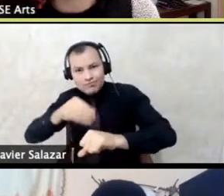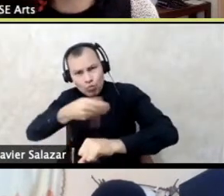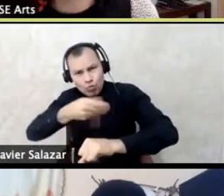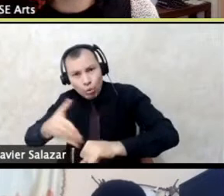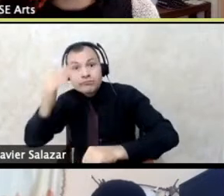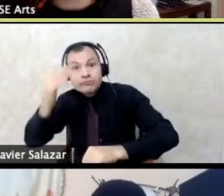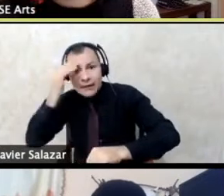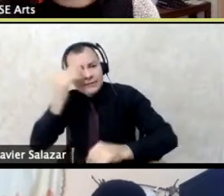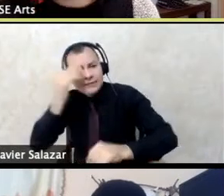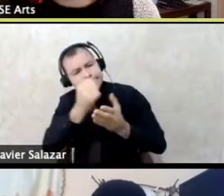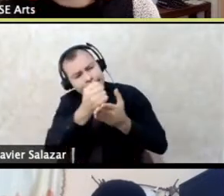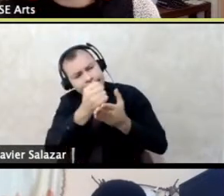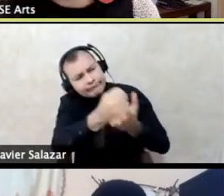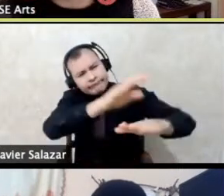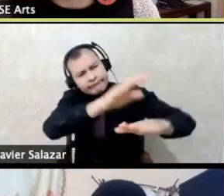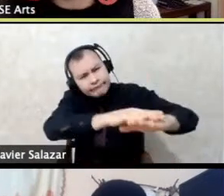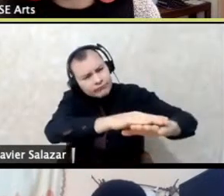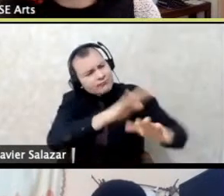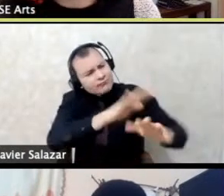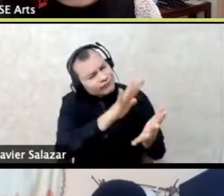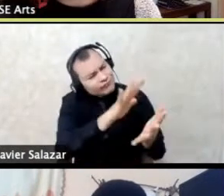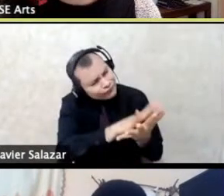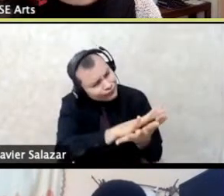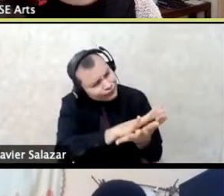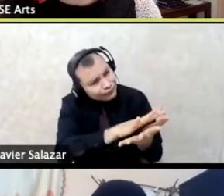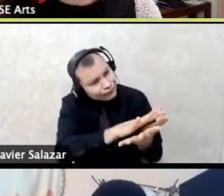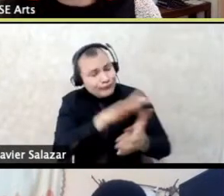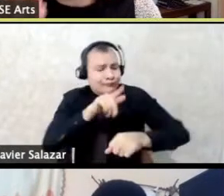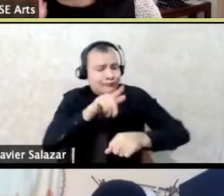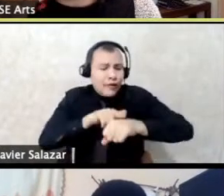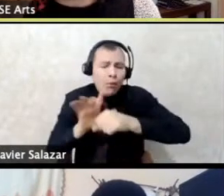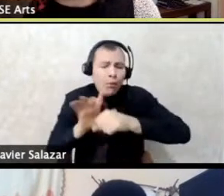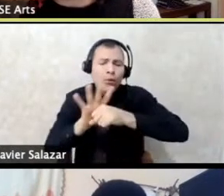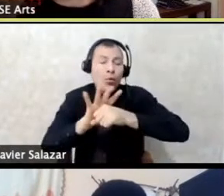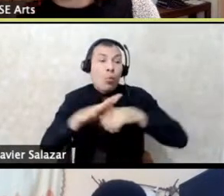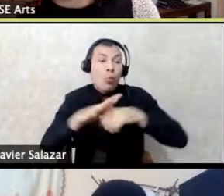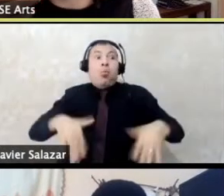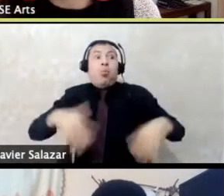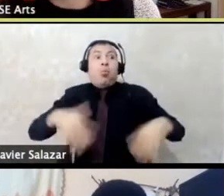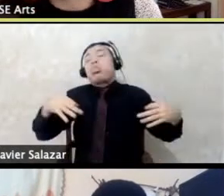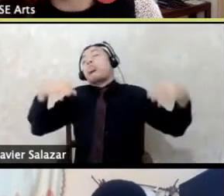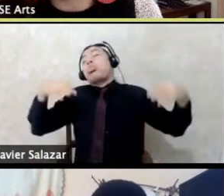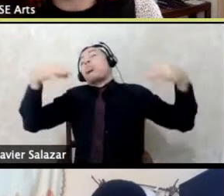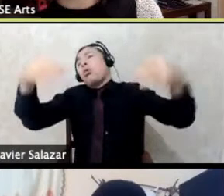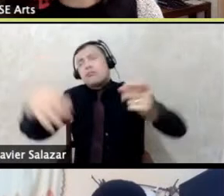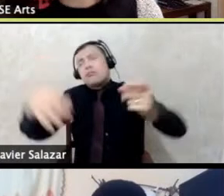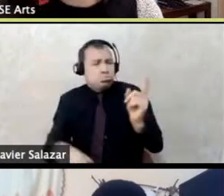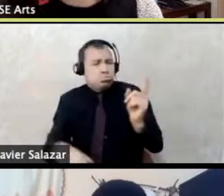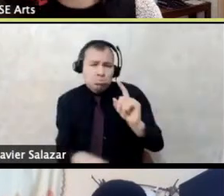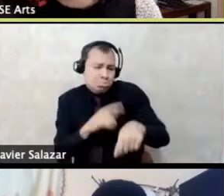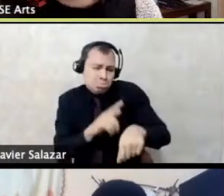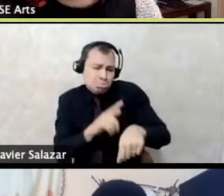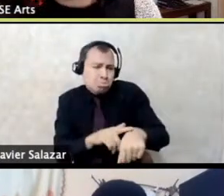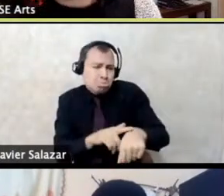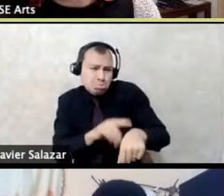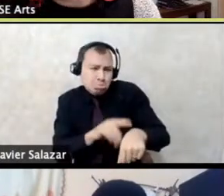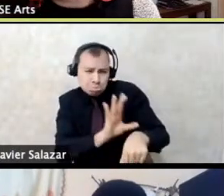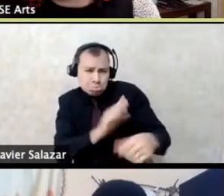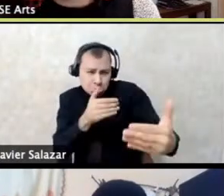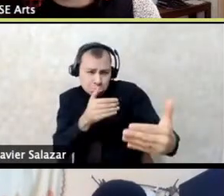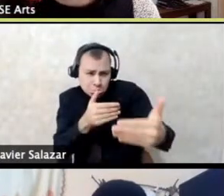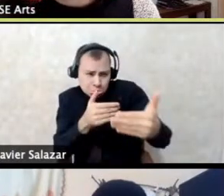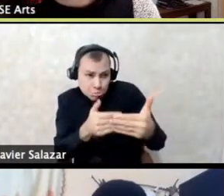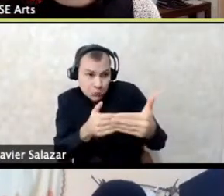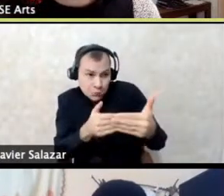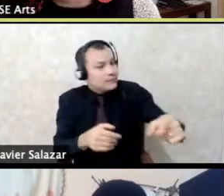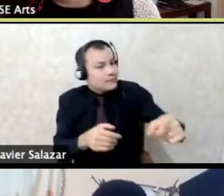que eventualmente todo va a estar tranquilo. Nosotros sabemos que usamos la poesía y la música